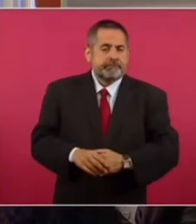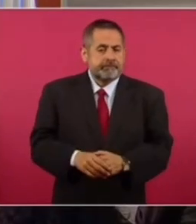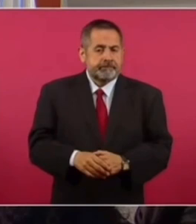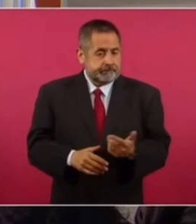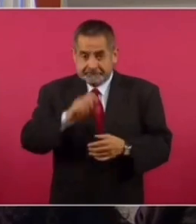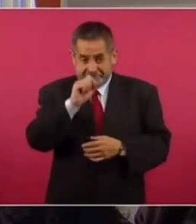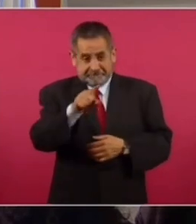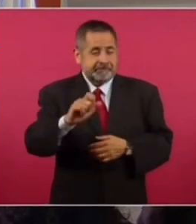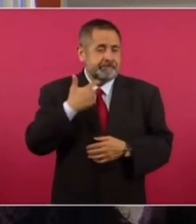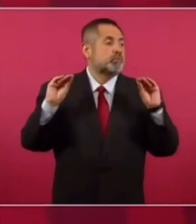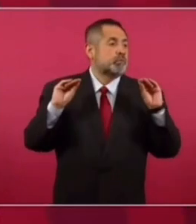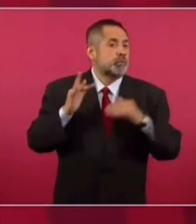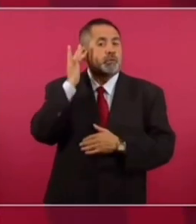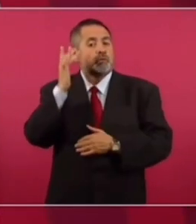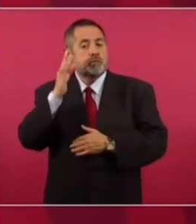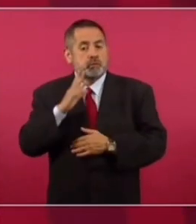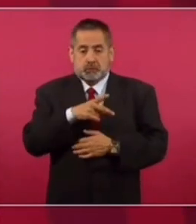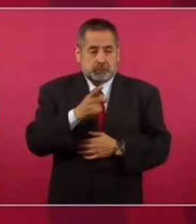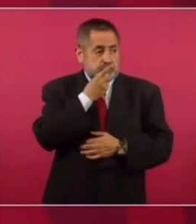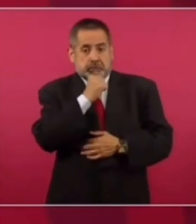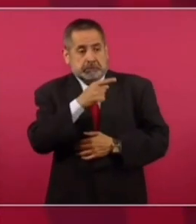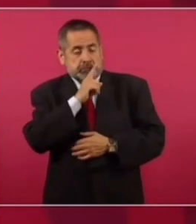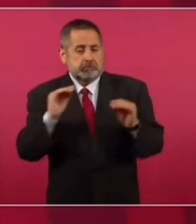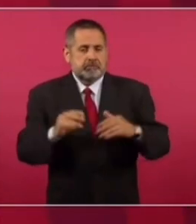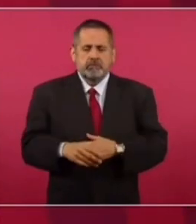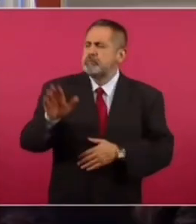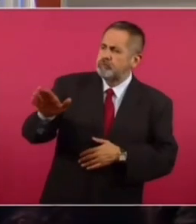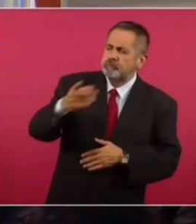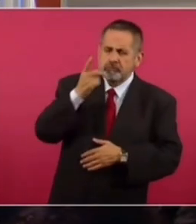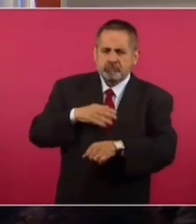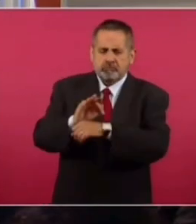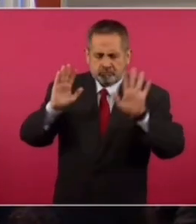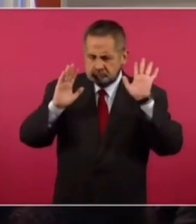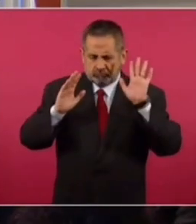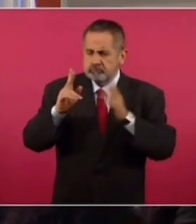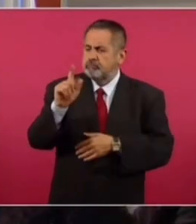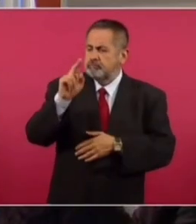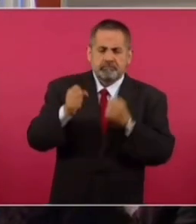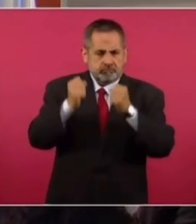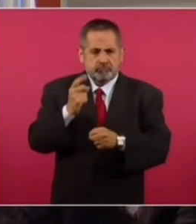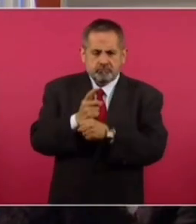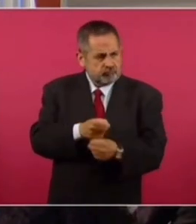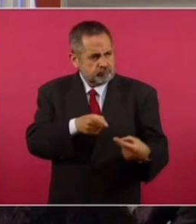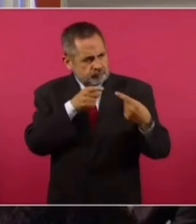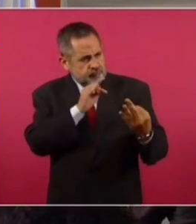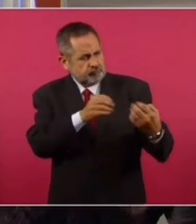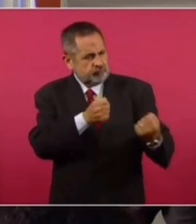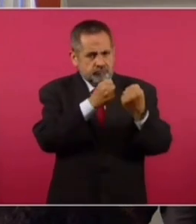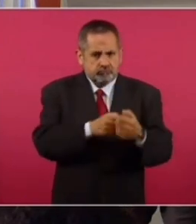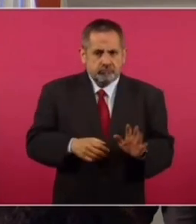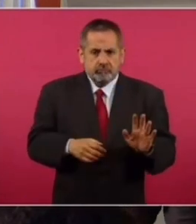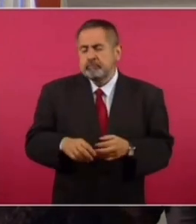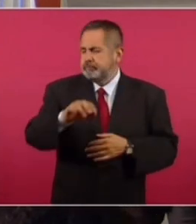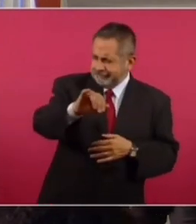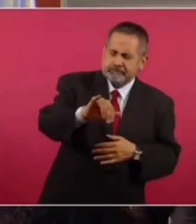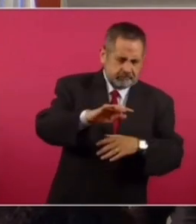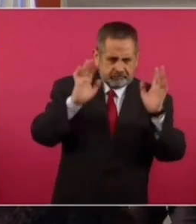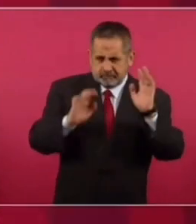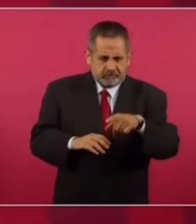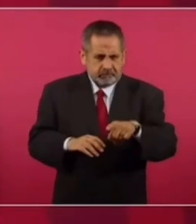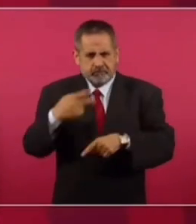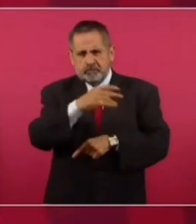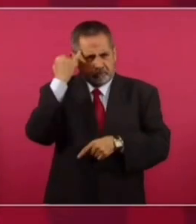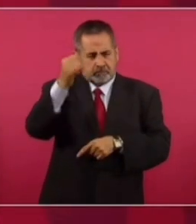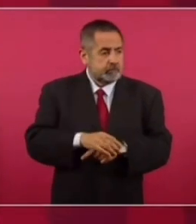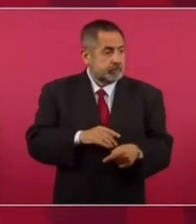de lo que no habla no dice nada porque finalmente defiende estrategia seguridad fue frontal que sin resultado la estrategia era ese